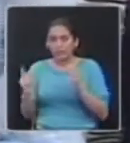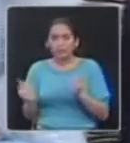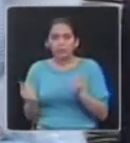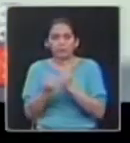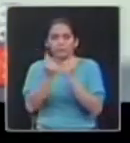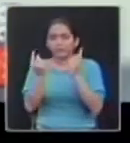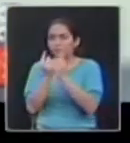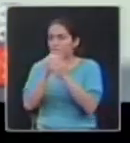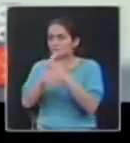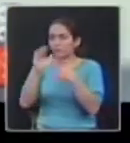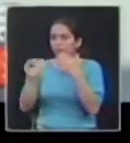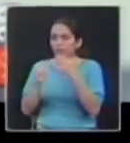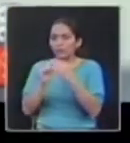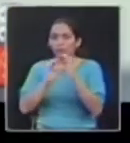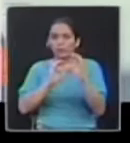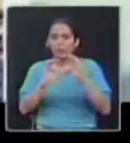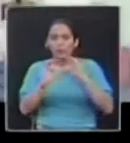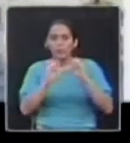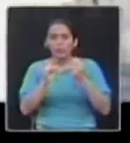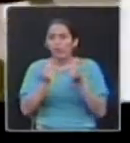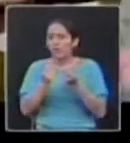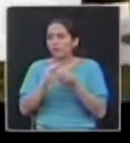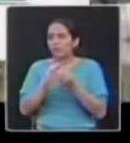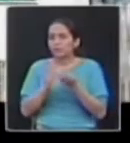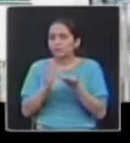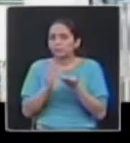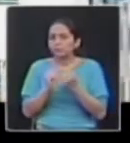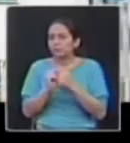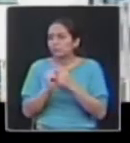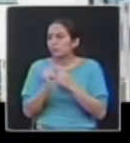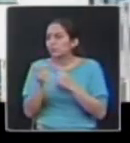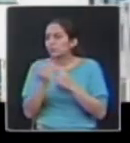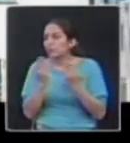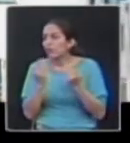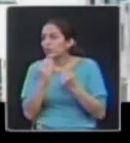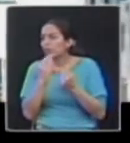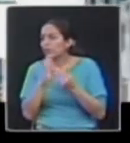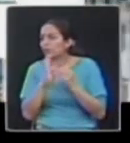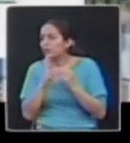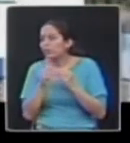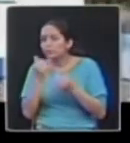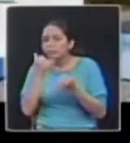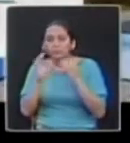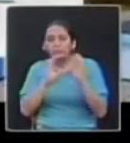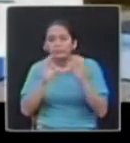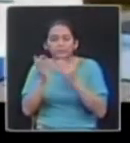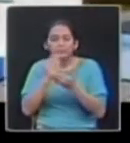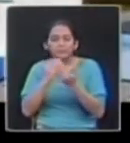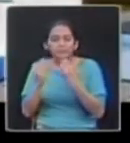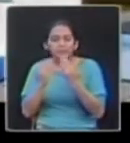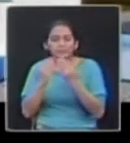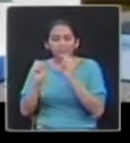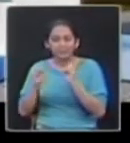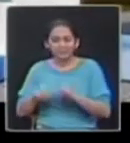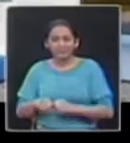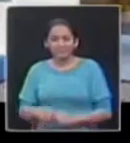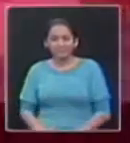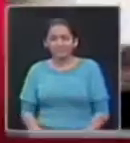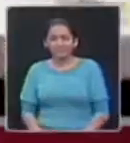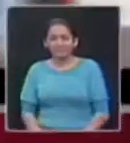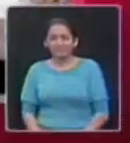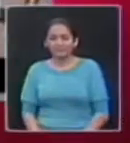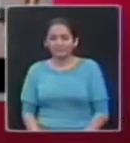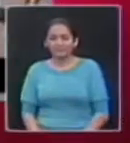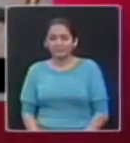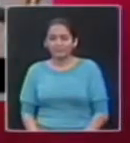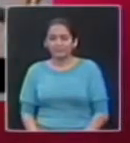puedan intercambiar contactos. Es decir, que vamos a tener específicamente un área de networking. Va a ser un intermedio justamente dentro de